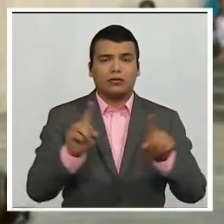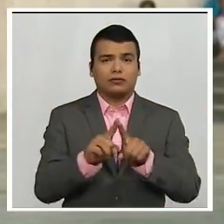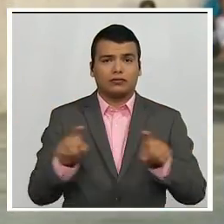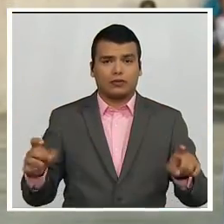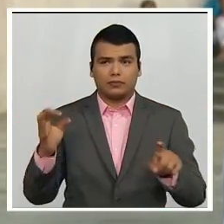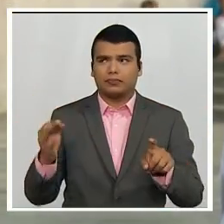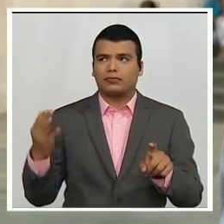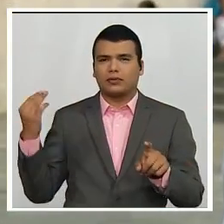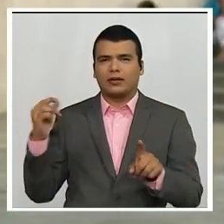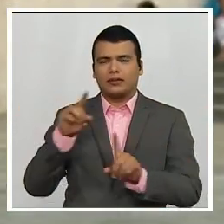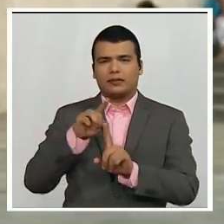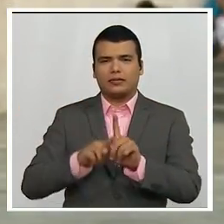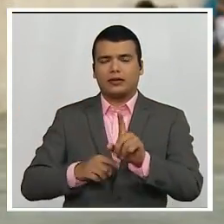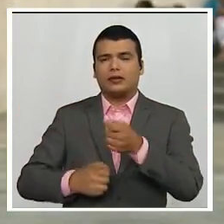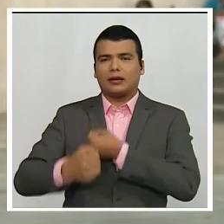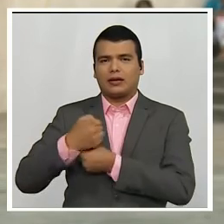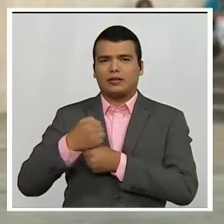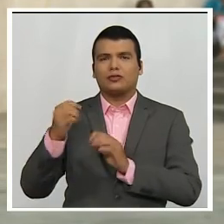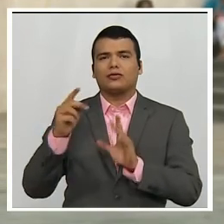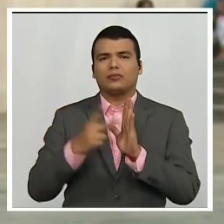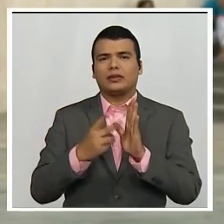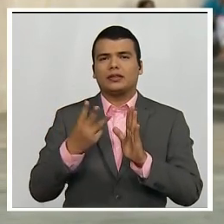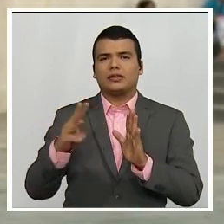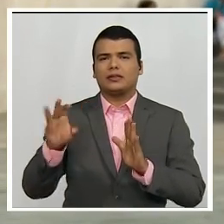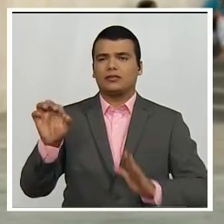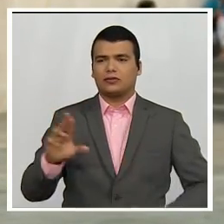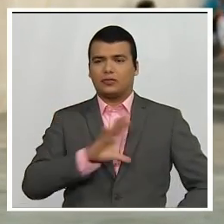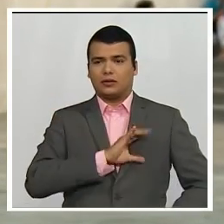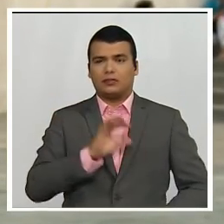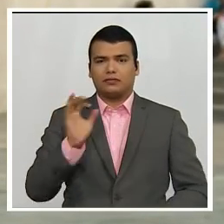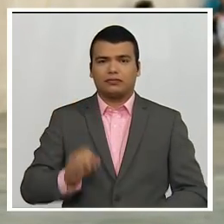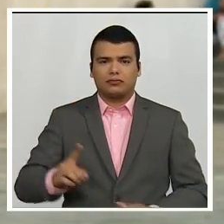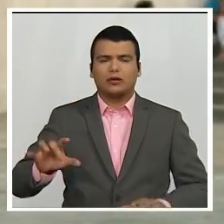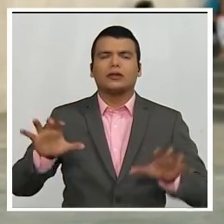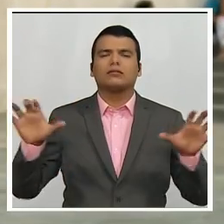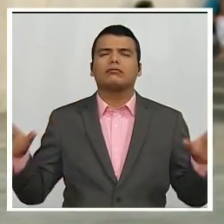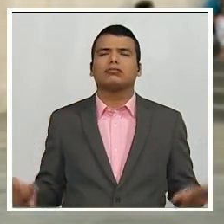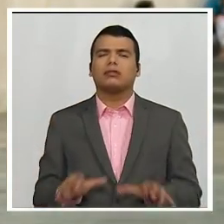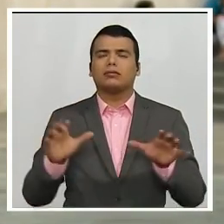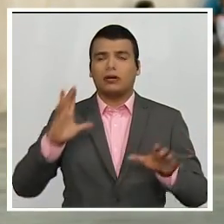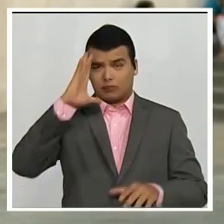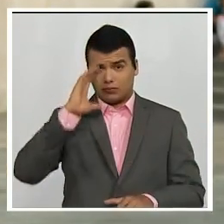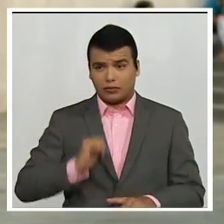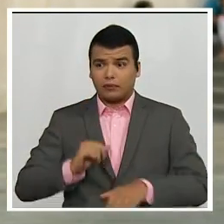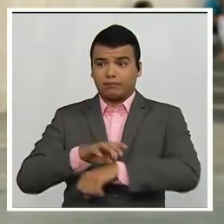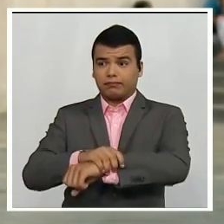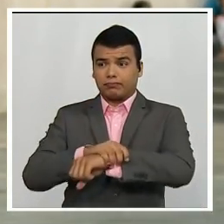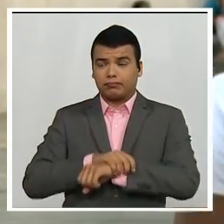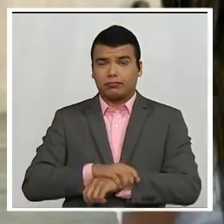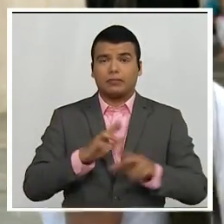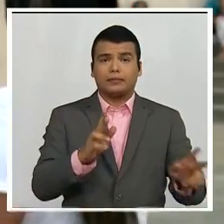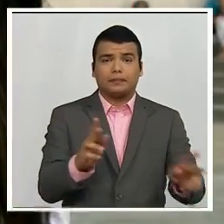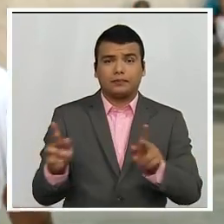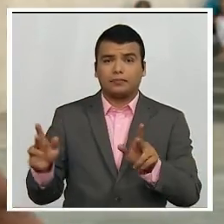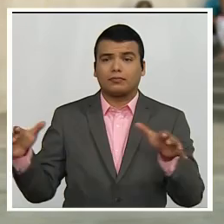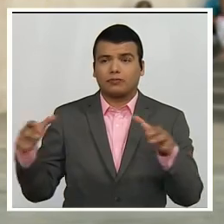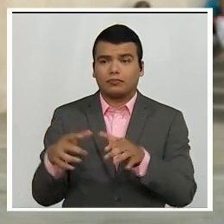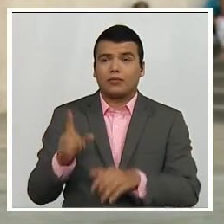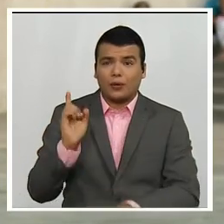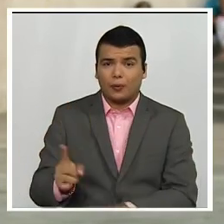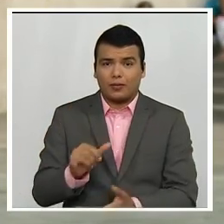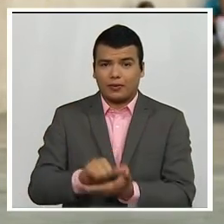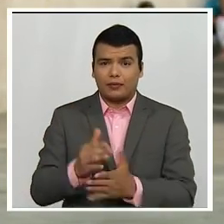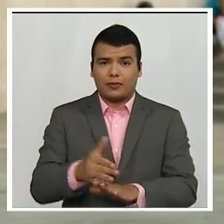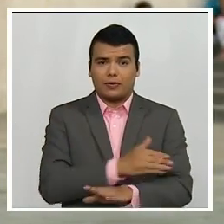ocurrió en el año 2013 en el sur de la ciudad donde durante el operativo policial para capturar a los responsables de